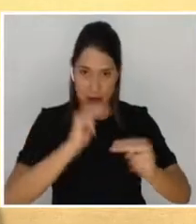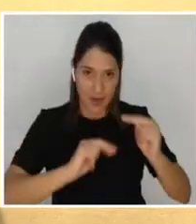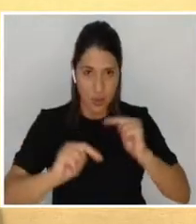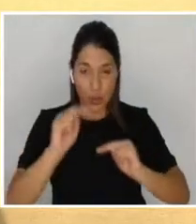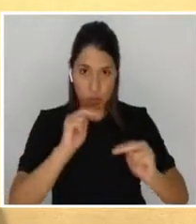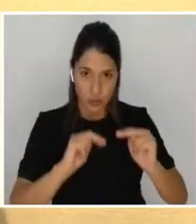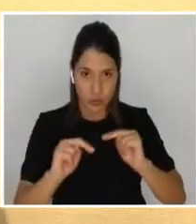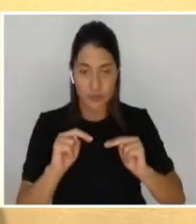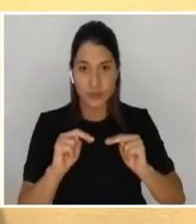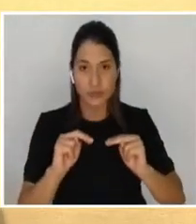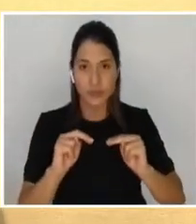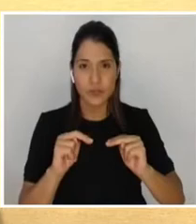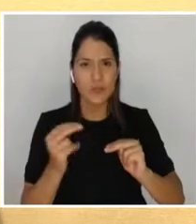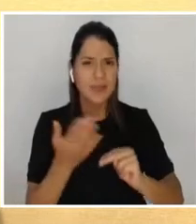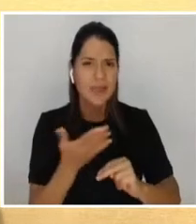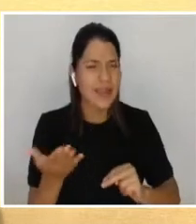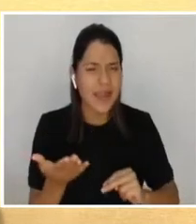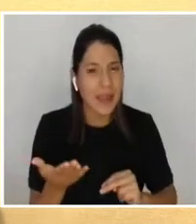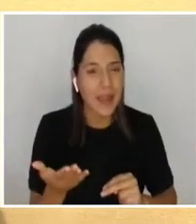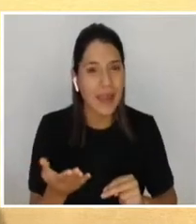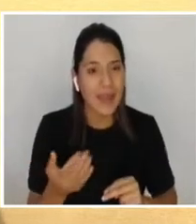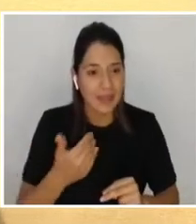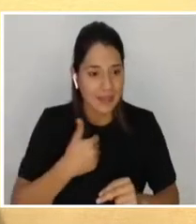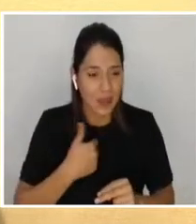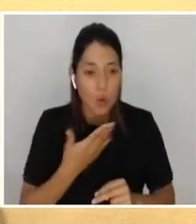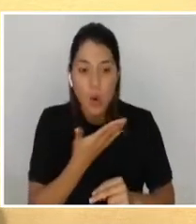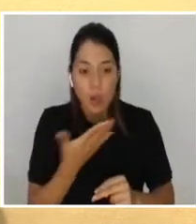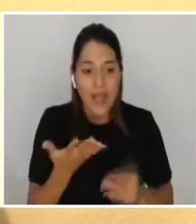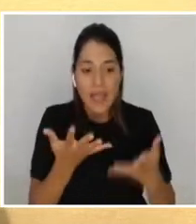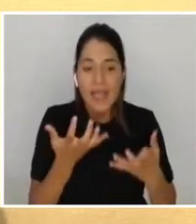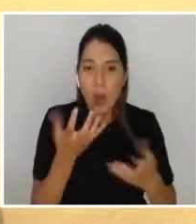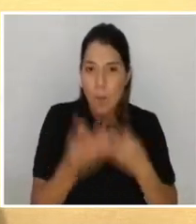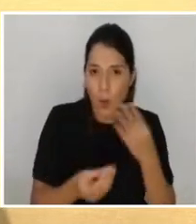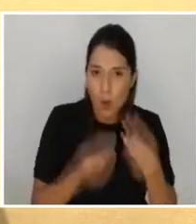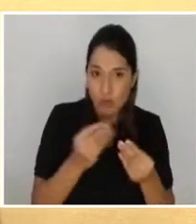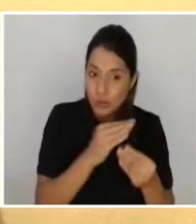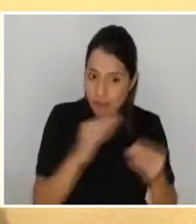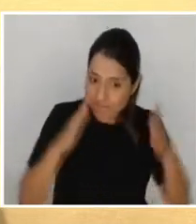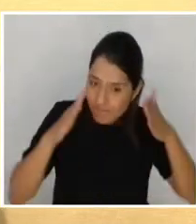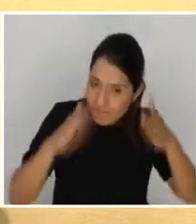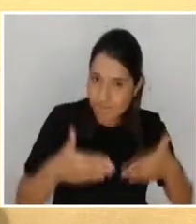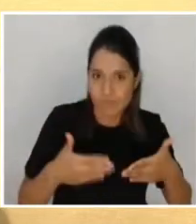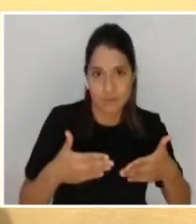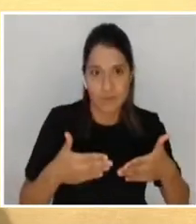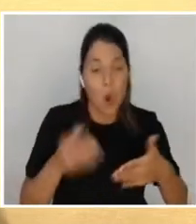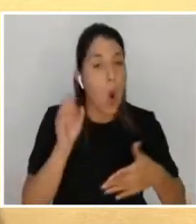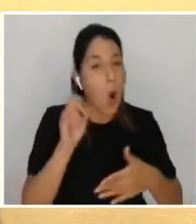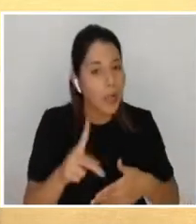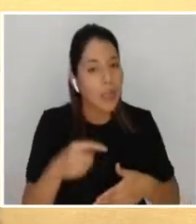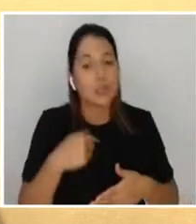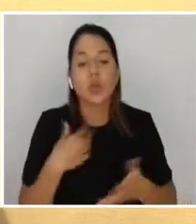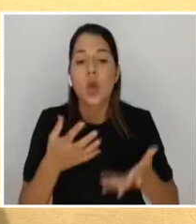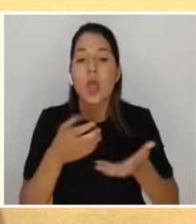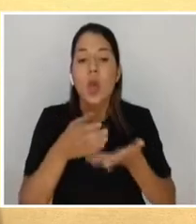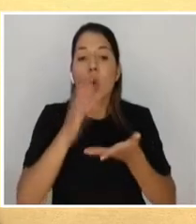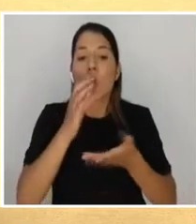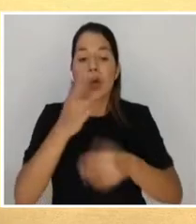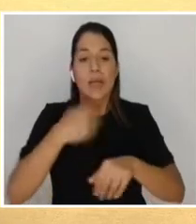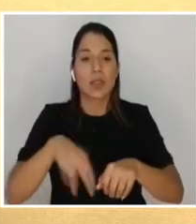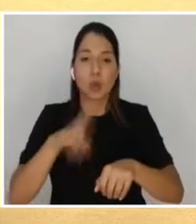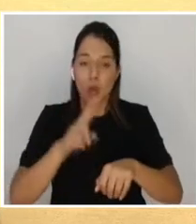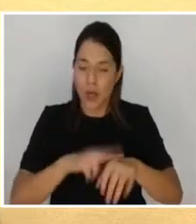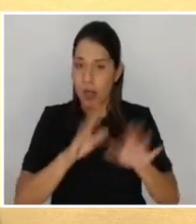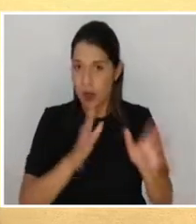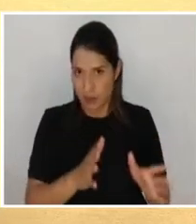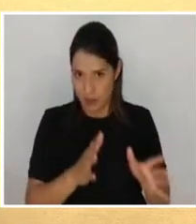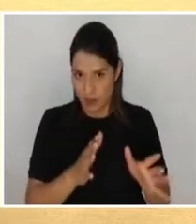¿qué tengo, qué voy a producir? Y enfocarme en eso. Ok, voy a hacer bebidas naturales, tal.